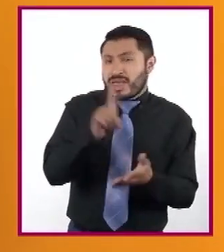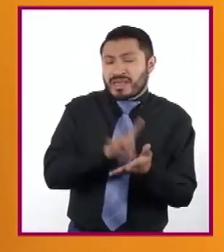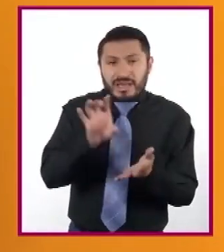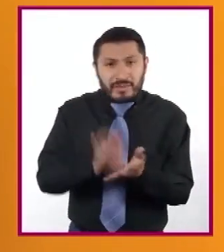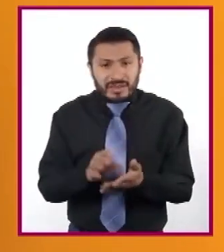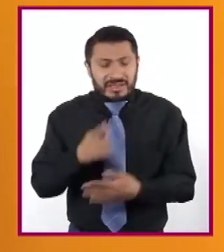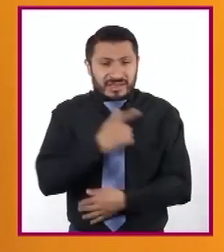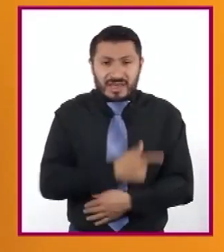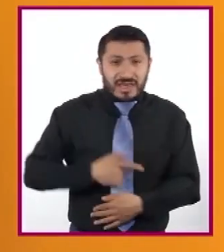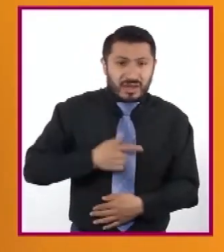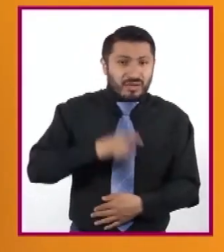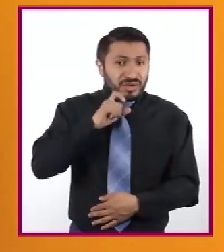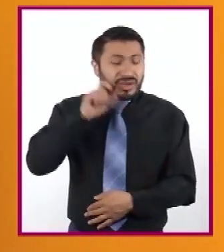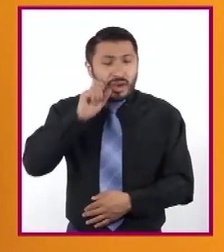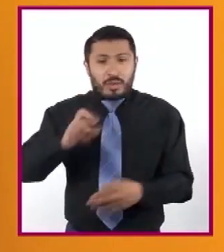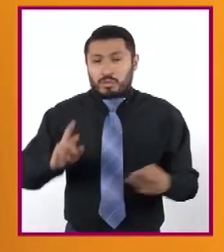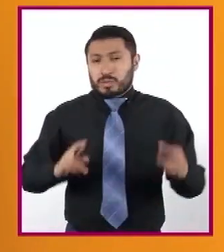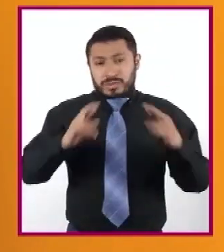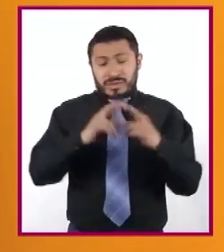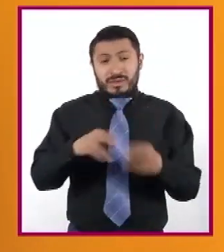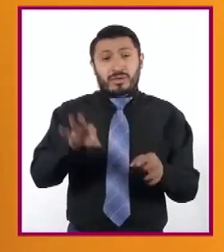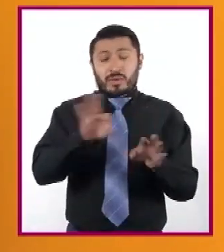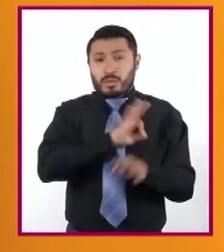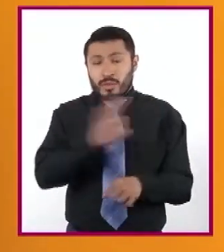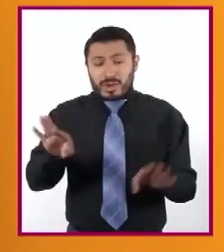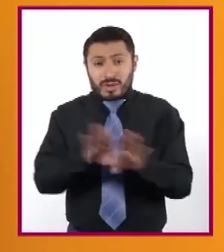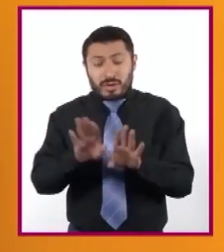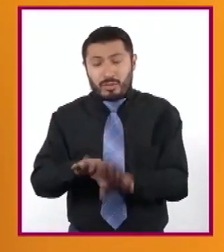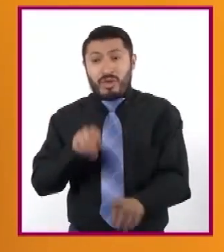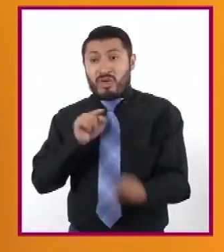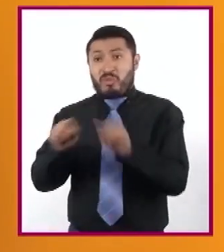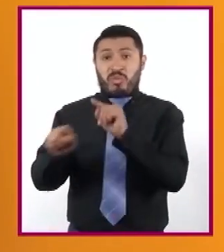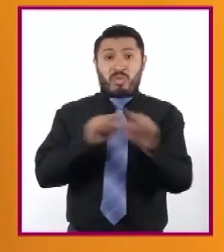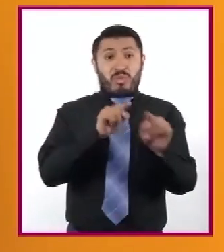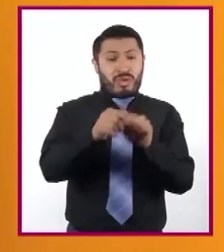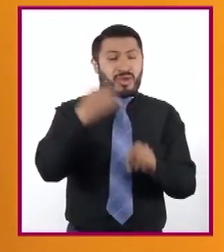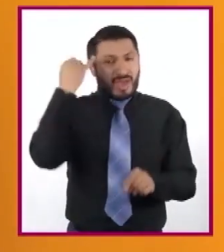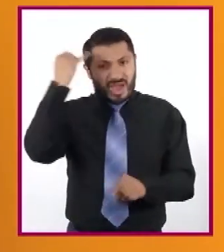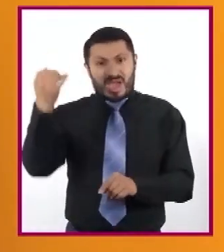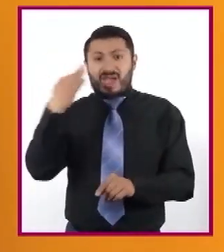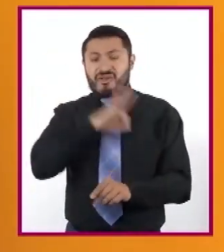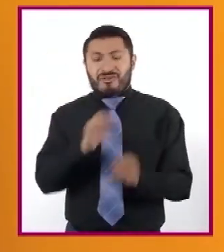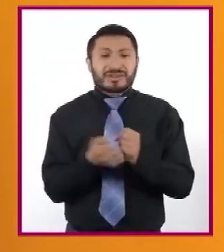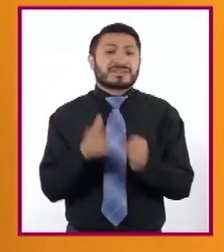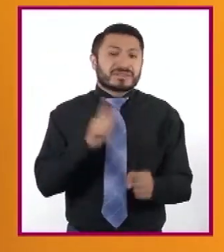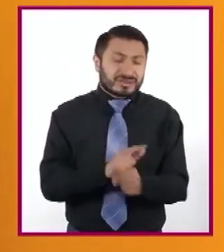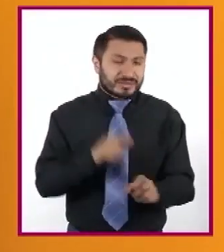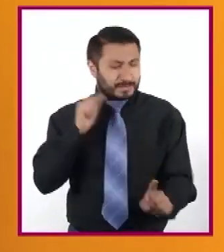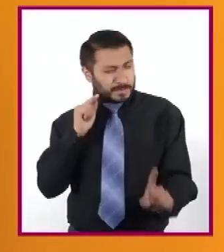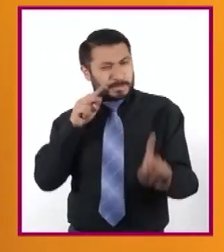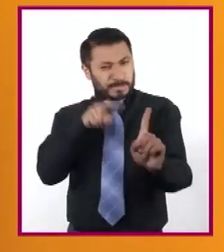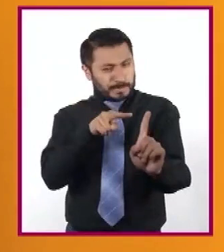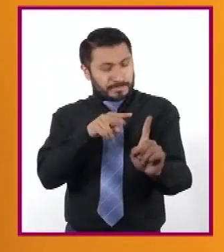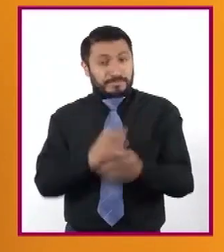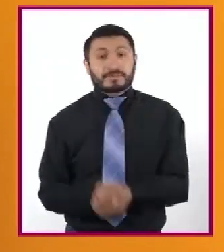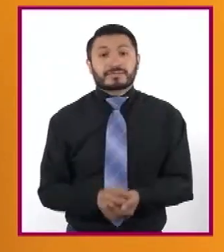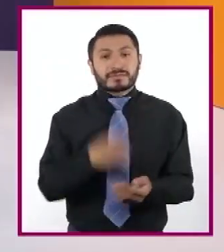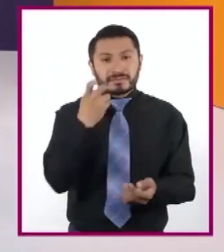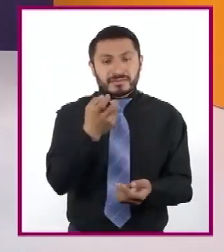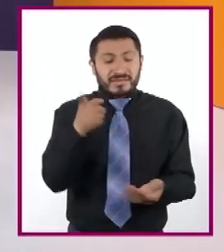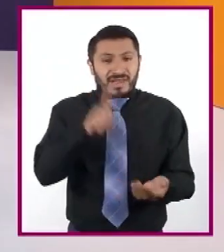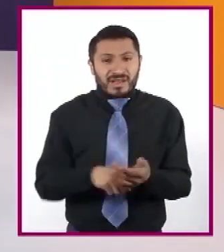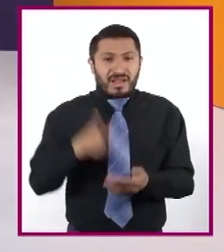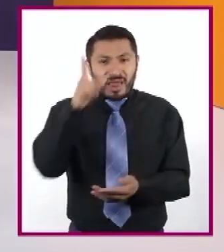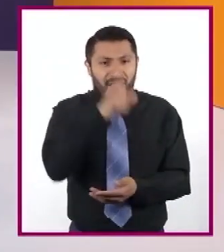preferencia o credo, pueden convertirse en fuentes de prejuicios sociales. ¿cómo se refleja eso en nuestro lenguaje?